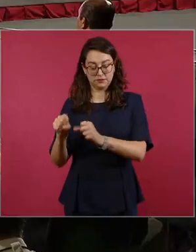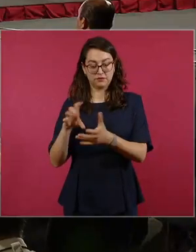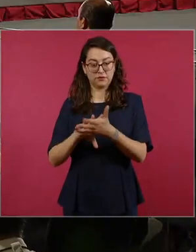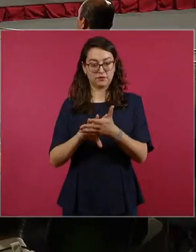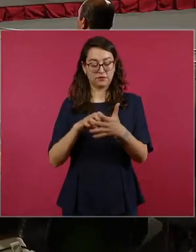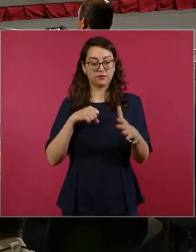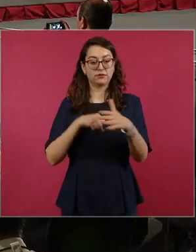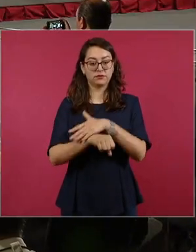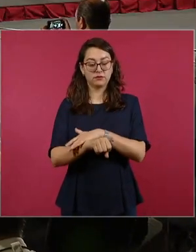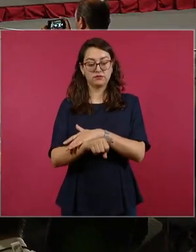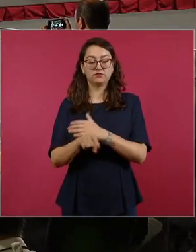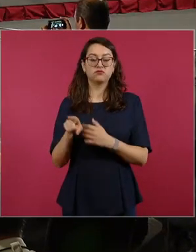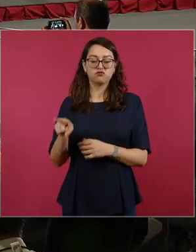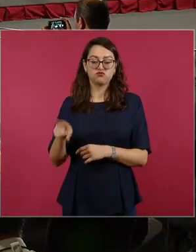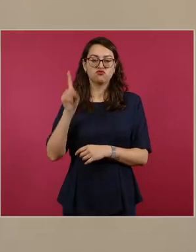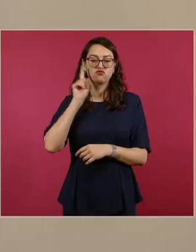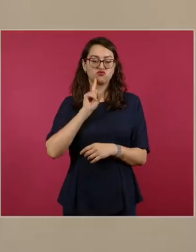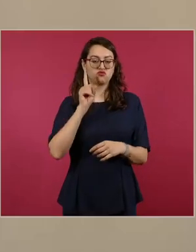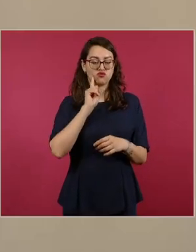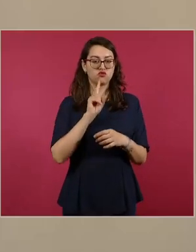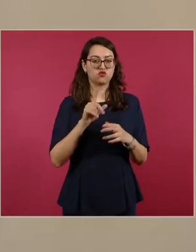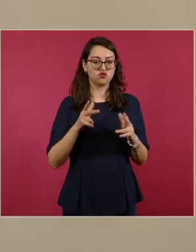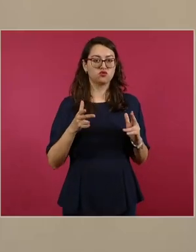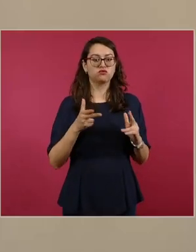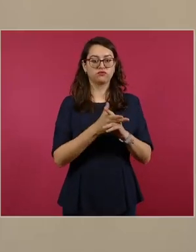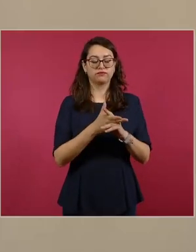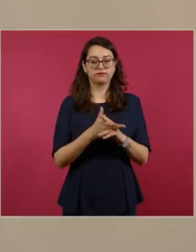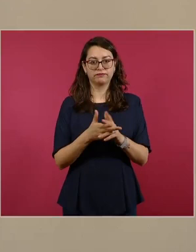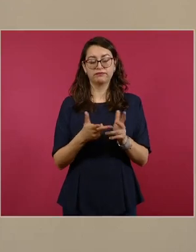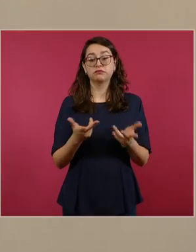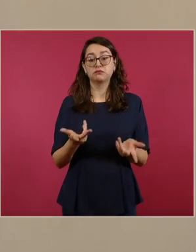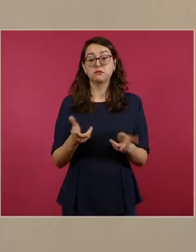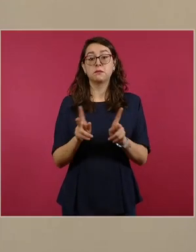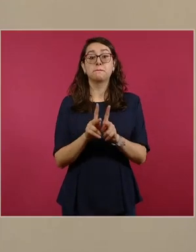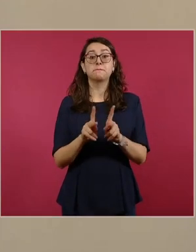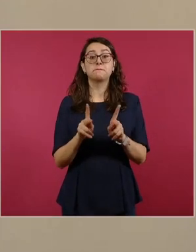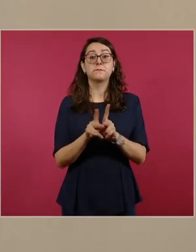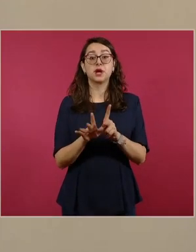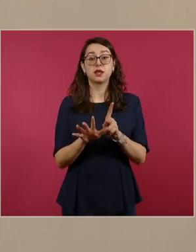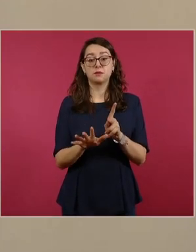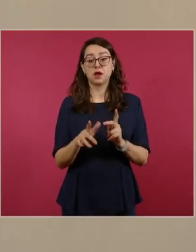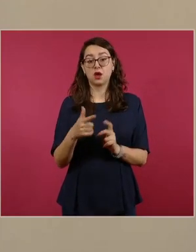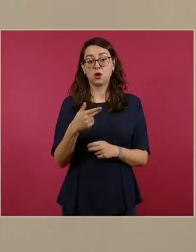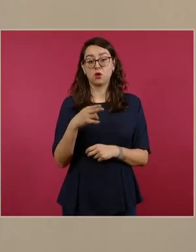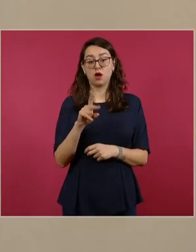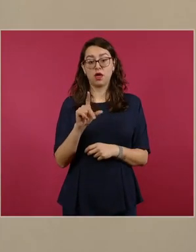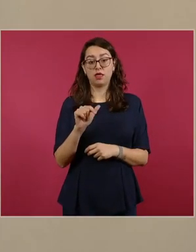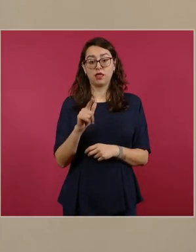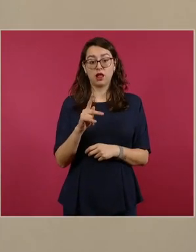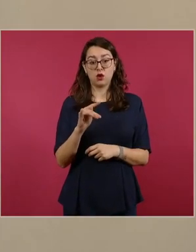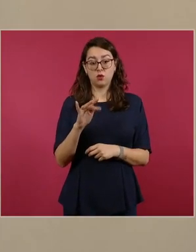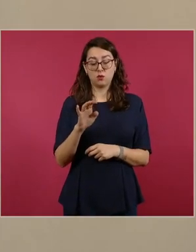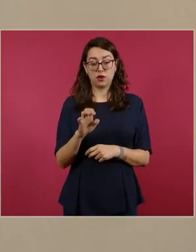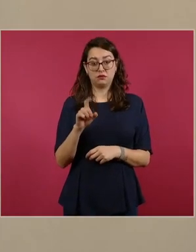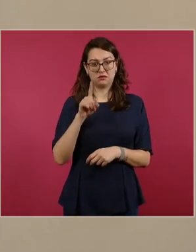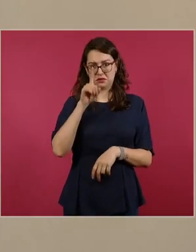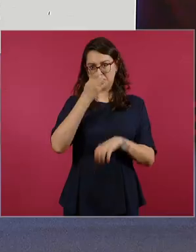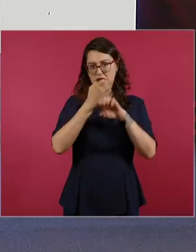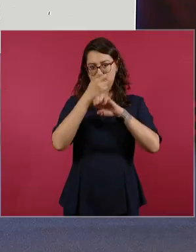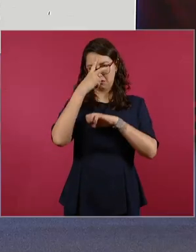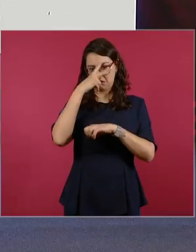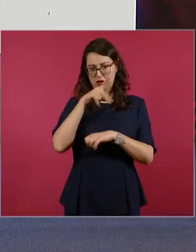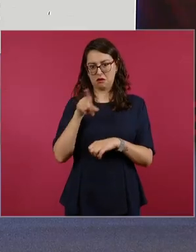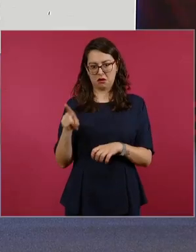por el delito de feminicidio cometido en agravio de su prima, Guadalupe Mireya, esto en Tultitlán, Estado de México.